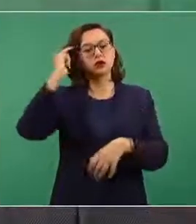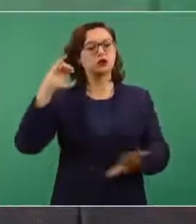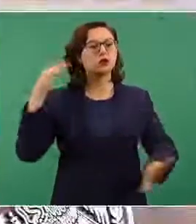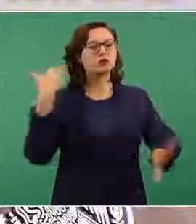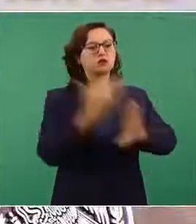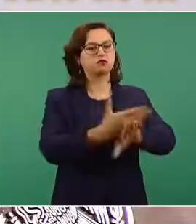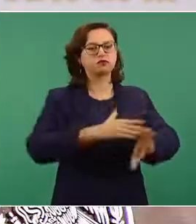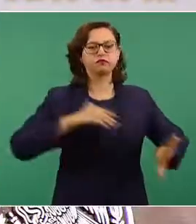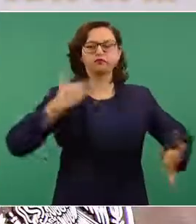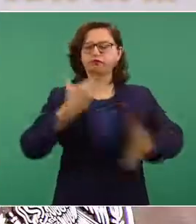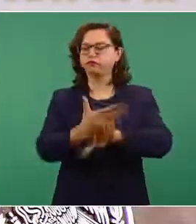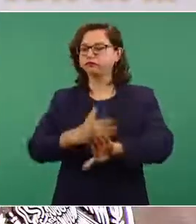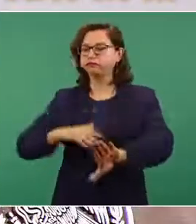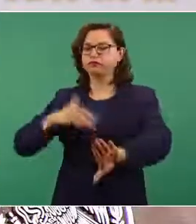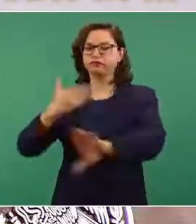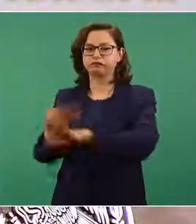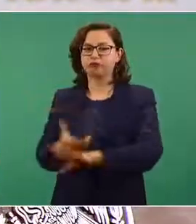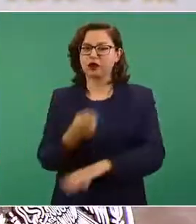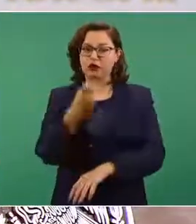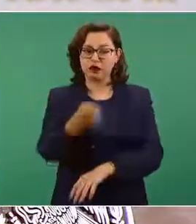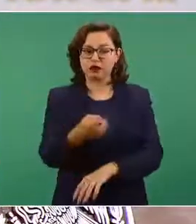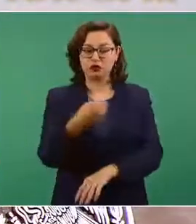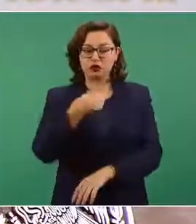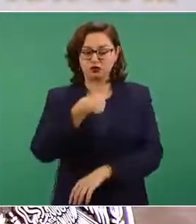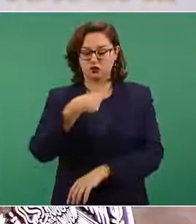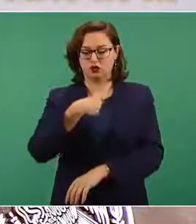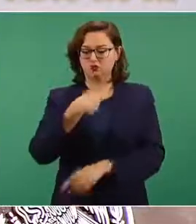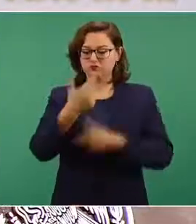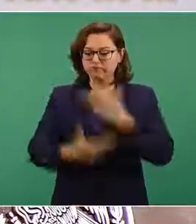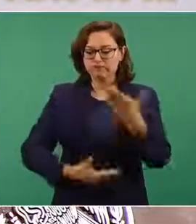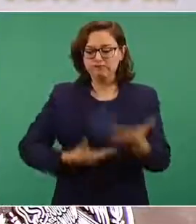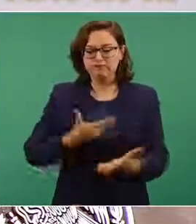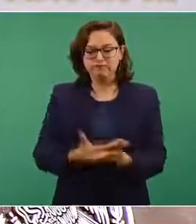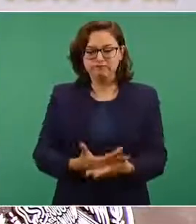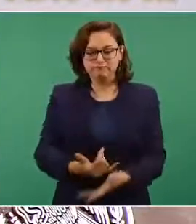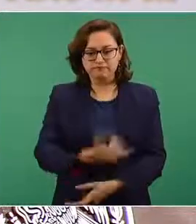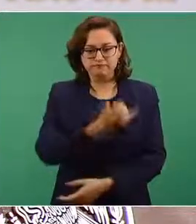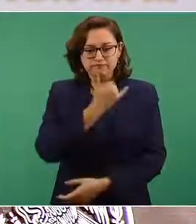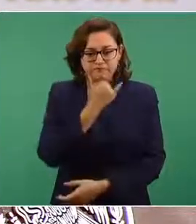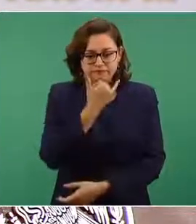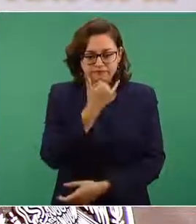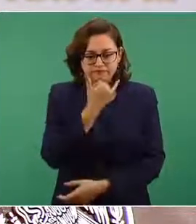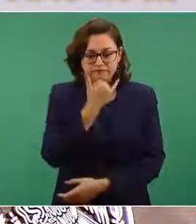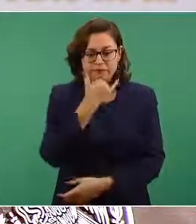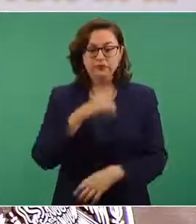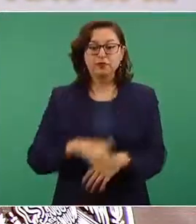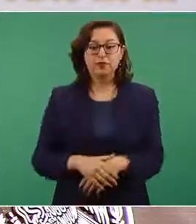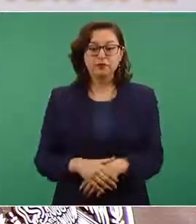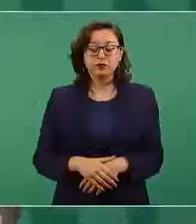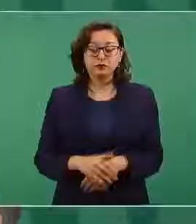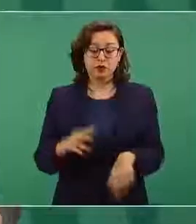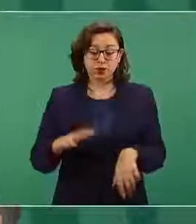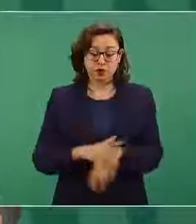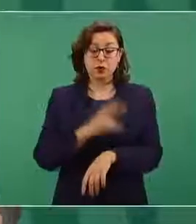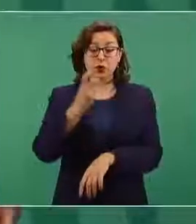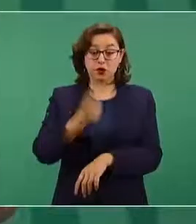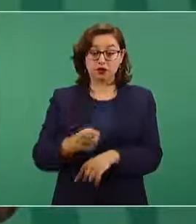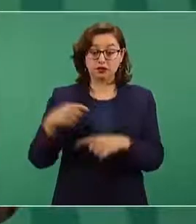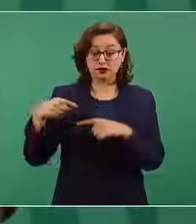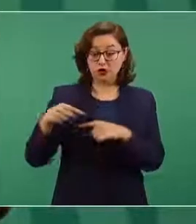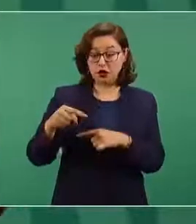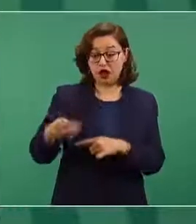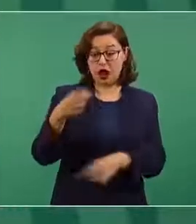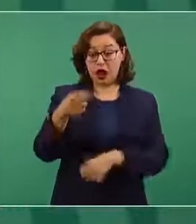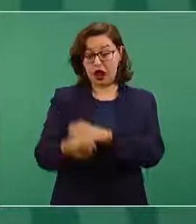pueblos originarios. Entonces, en este contexto, este año se